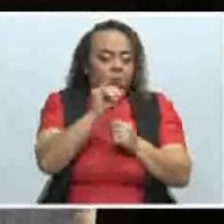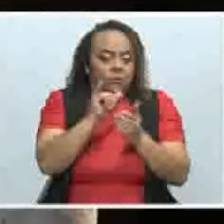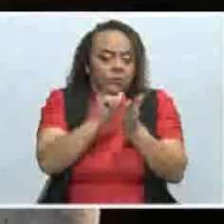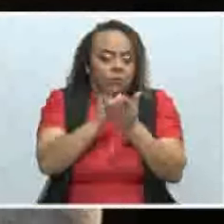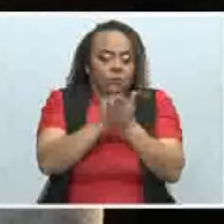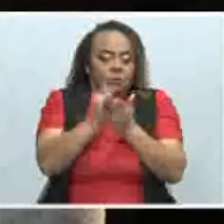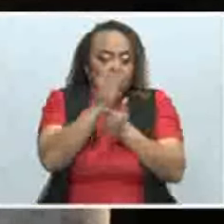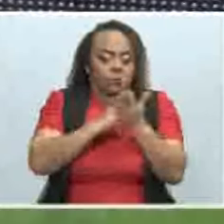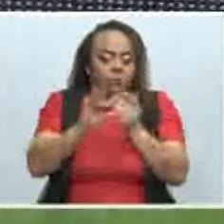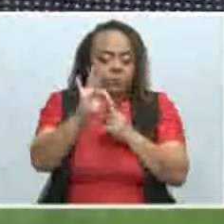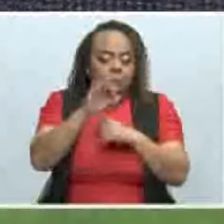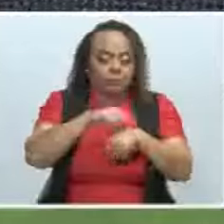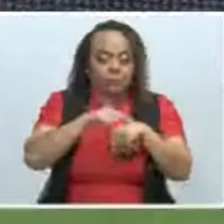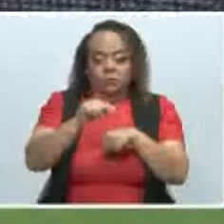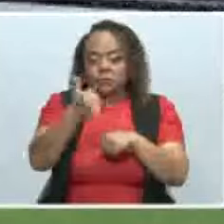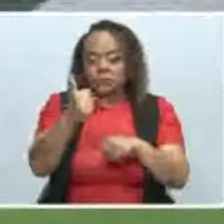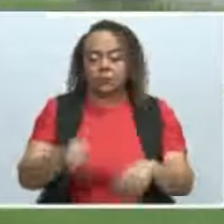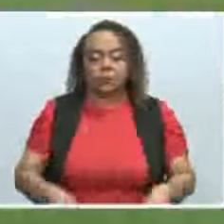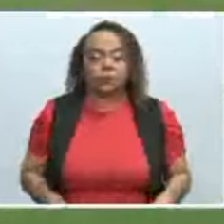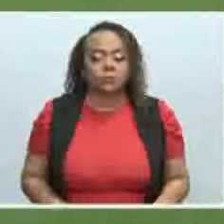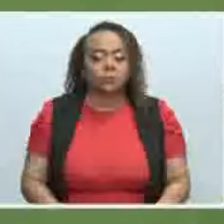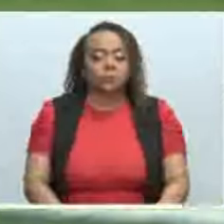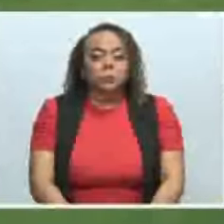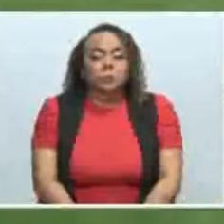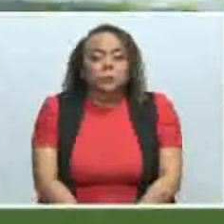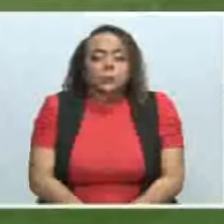de un momento al otro.